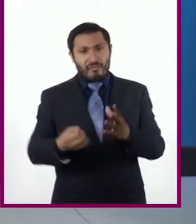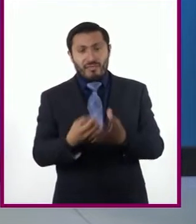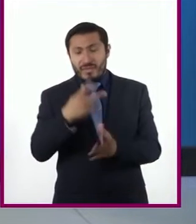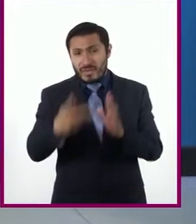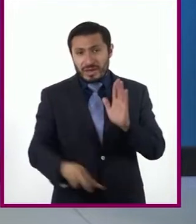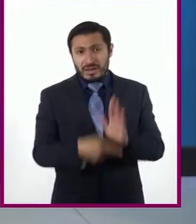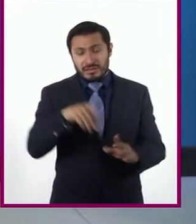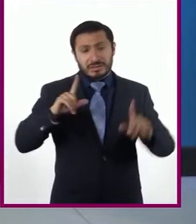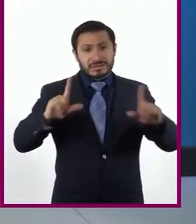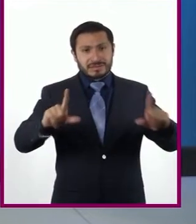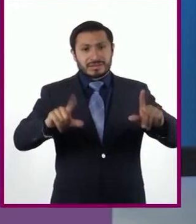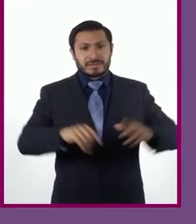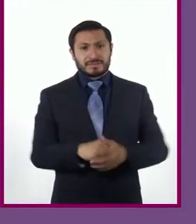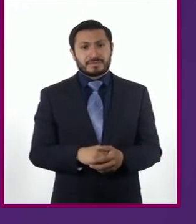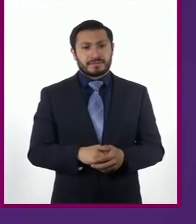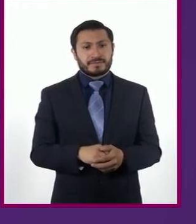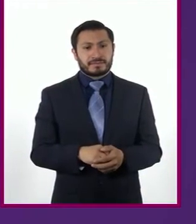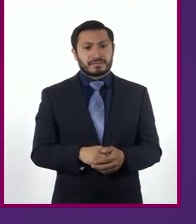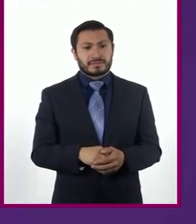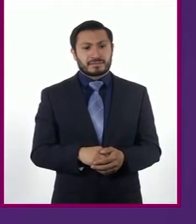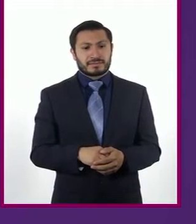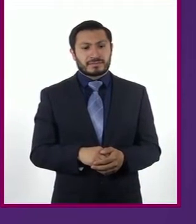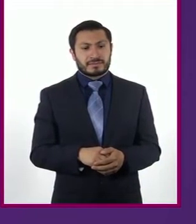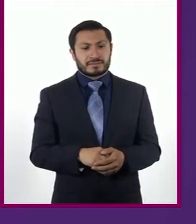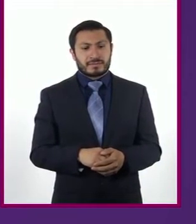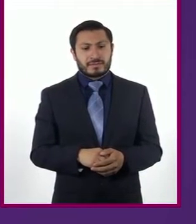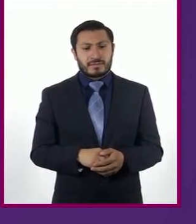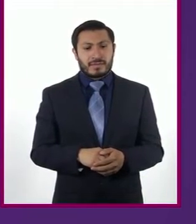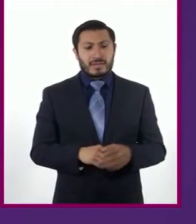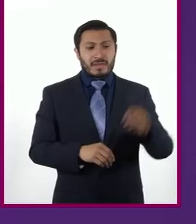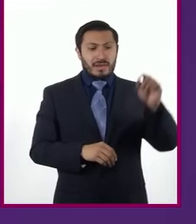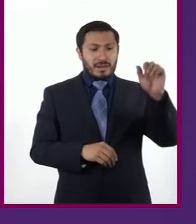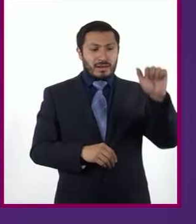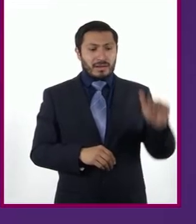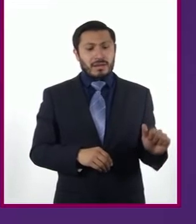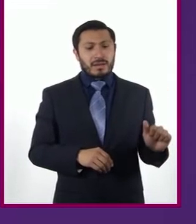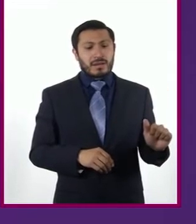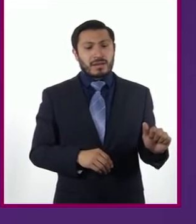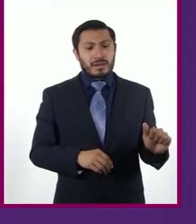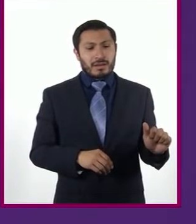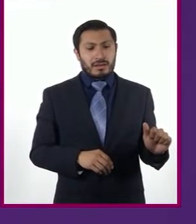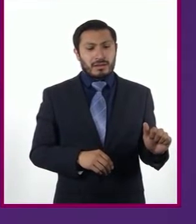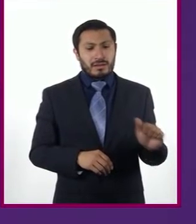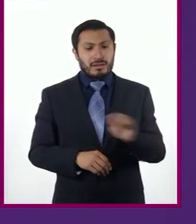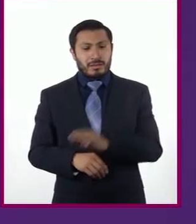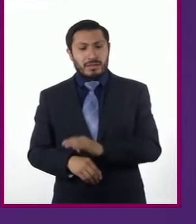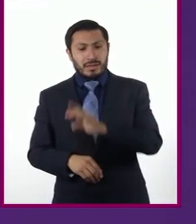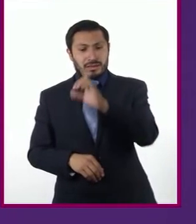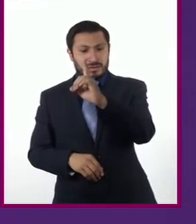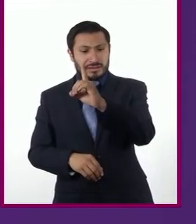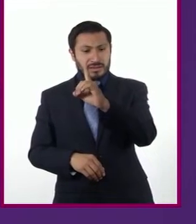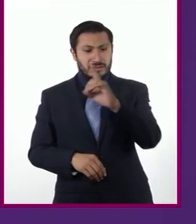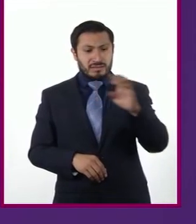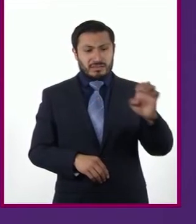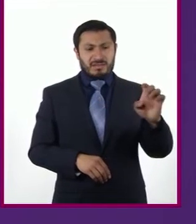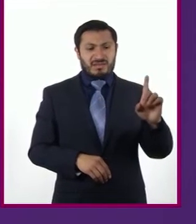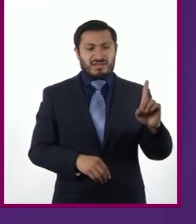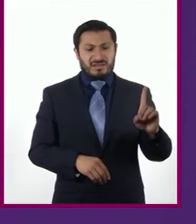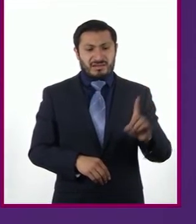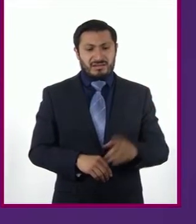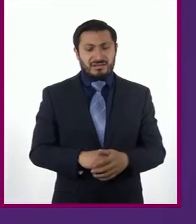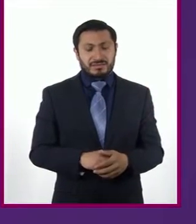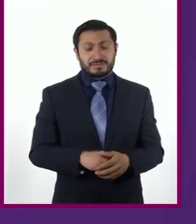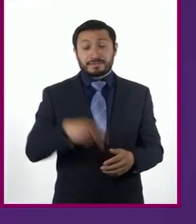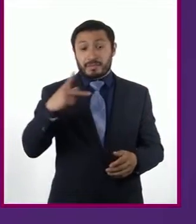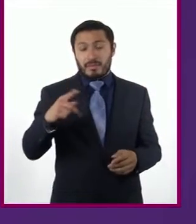figura desde su construcción. Trazamos el triángulo ABCD, marcamos P, que es un punto medio